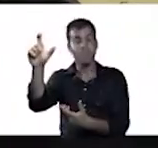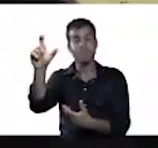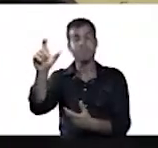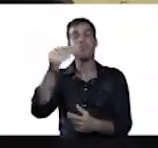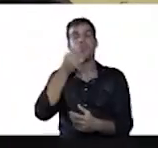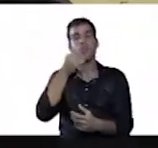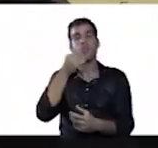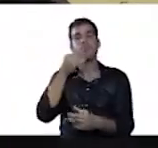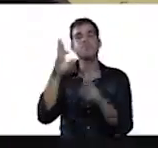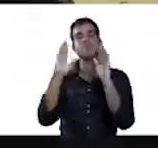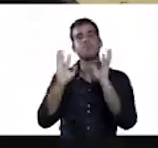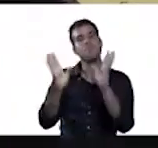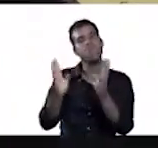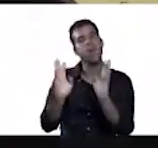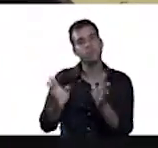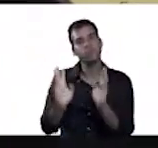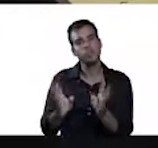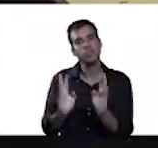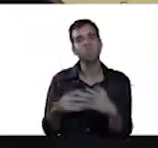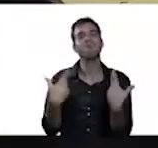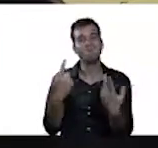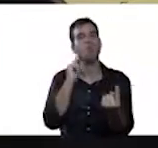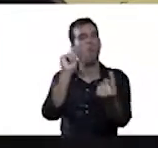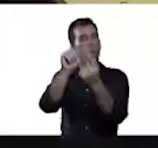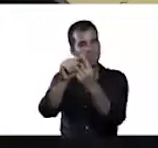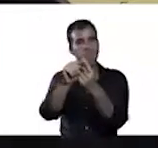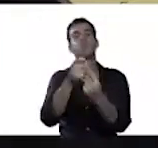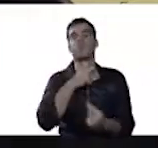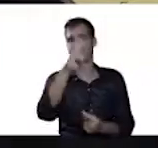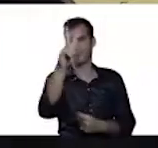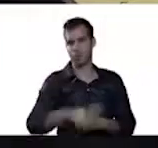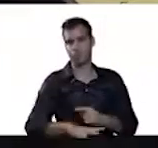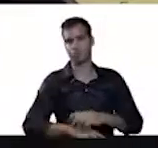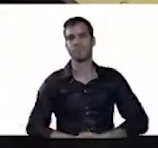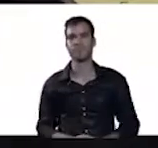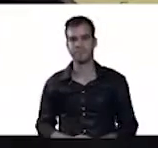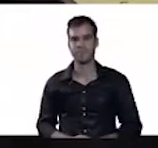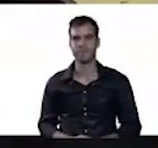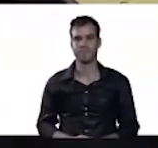las consolidaciones con vista al trabajo de control.